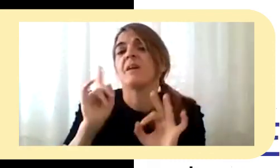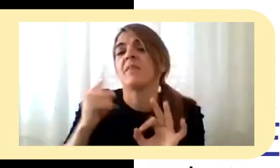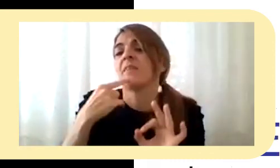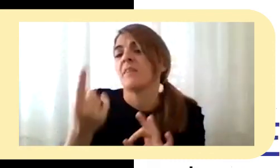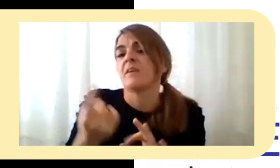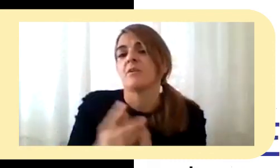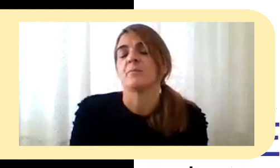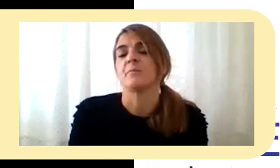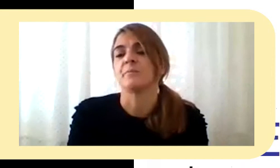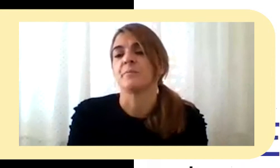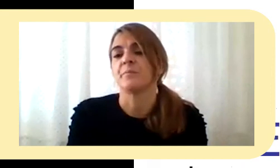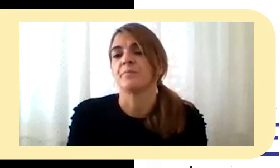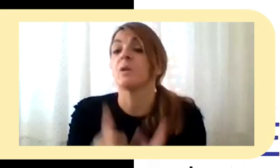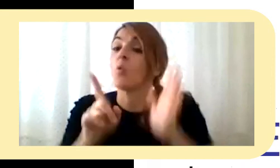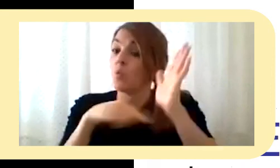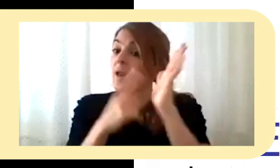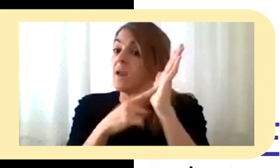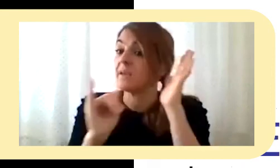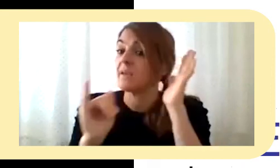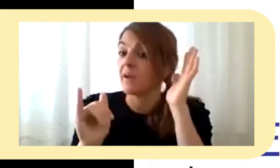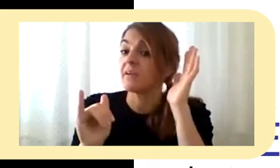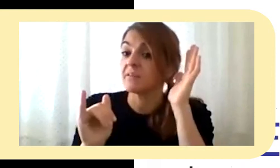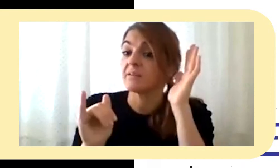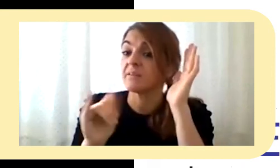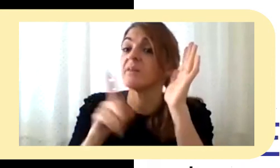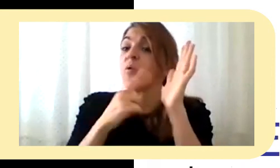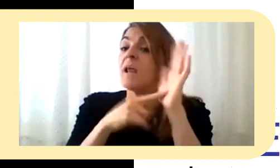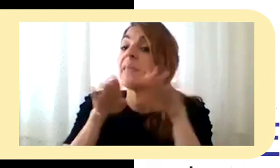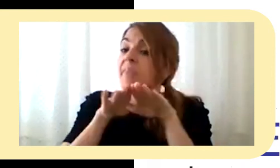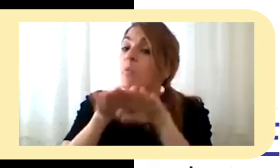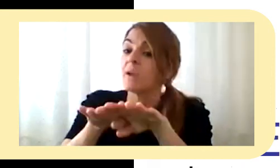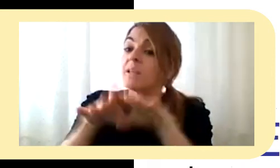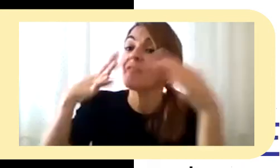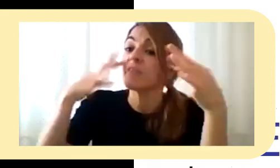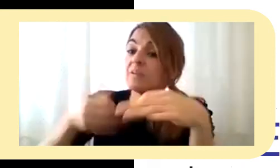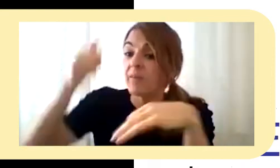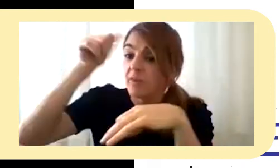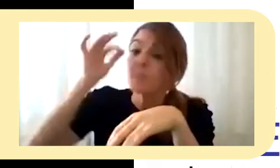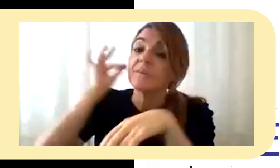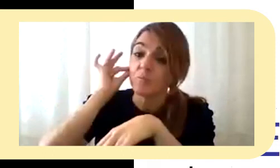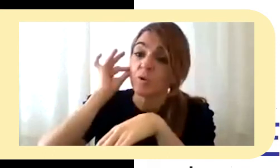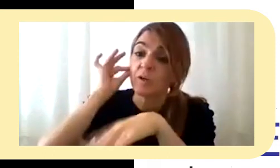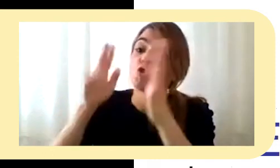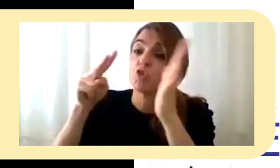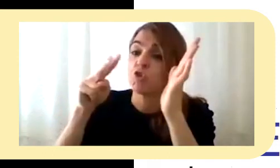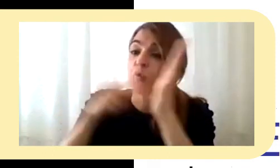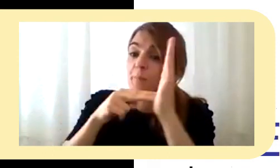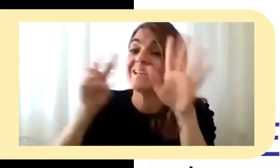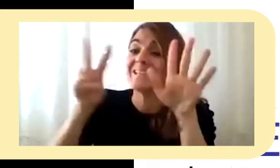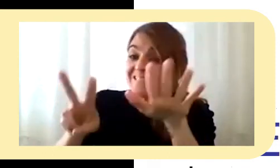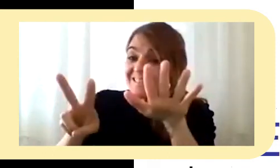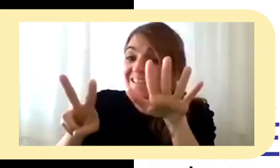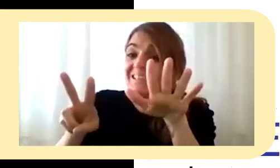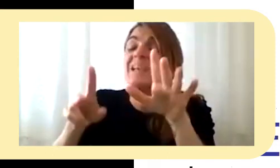ley que nos ayuda. La Ley de Igualdad Efectiva de Mujeres y Hombres del 2007 cambió toda la Ley de